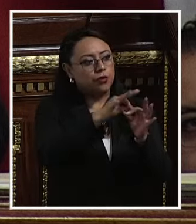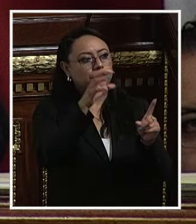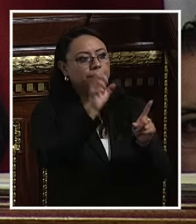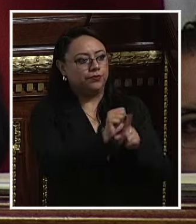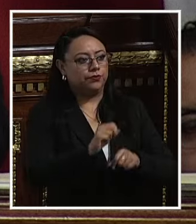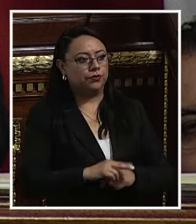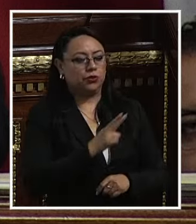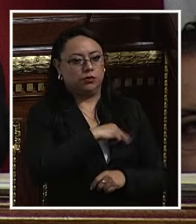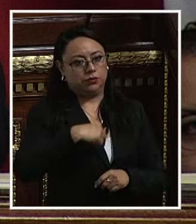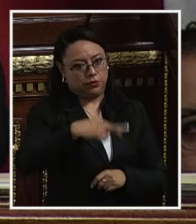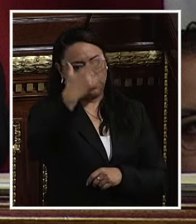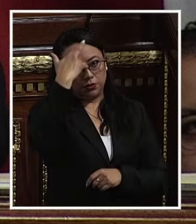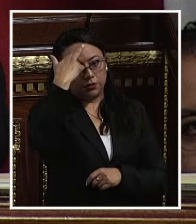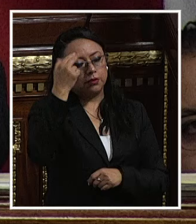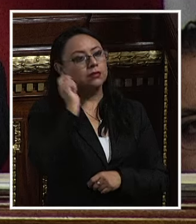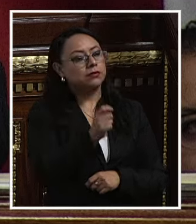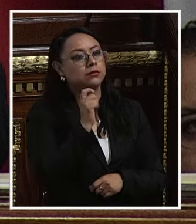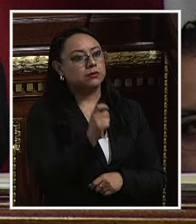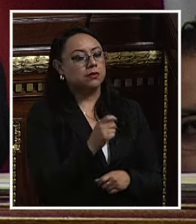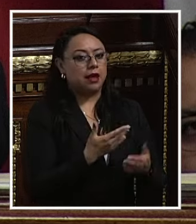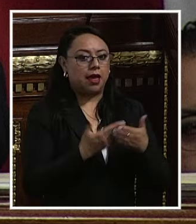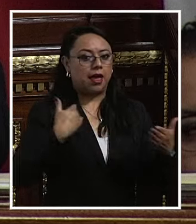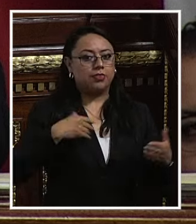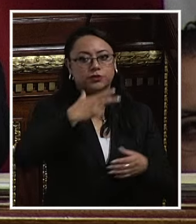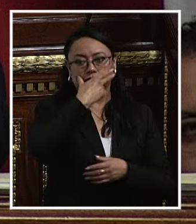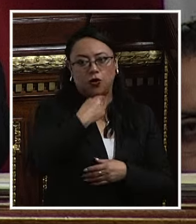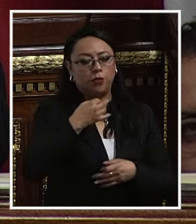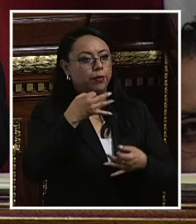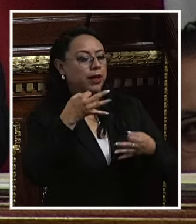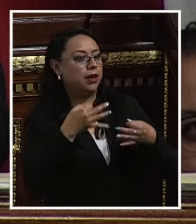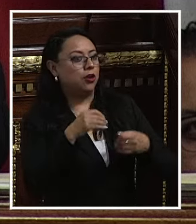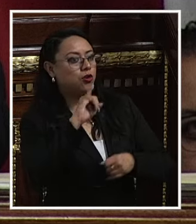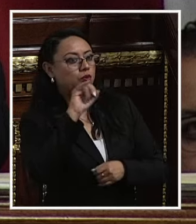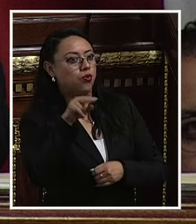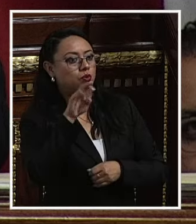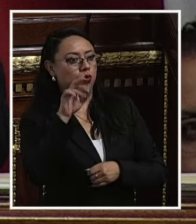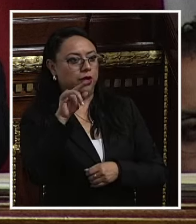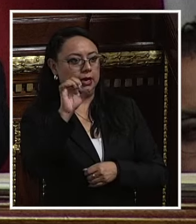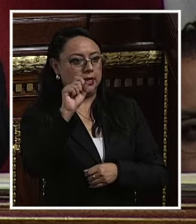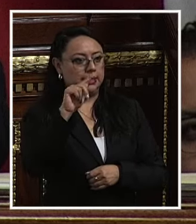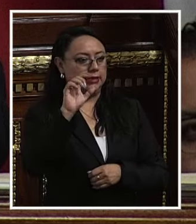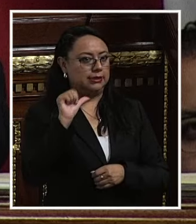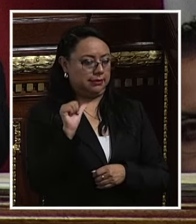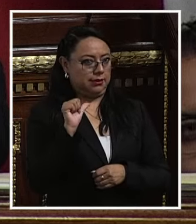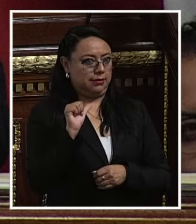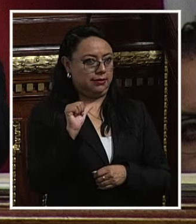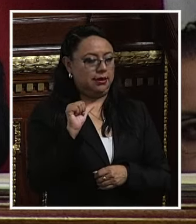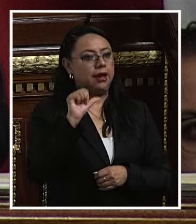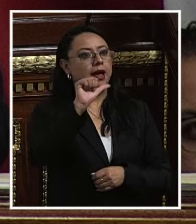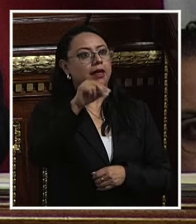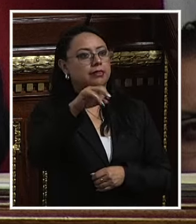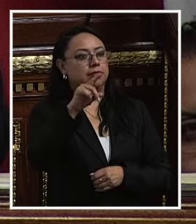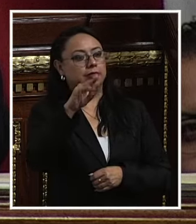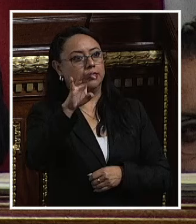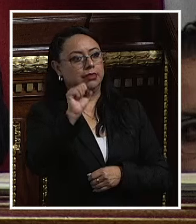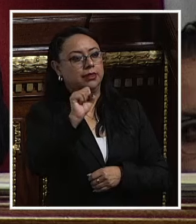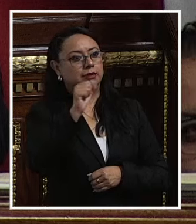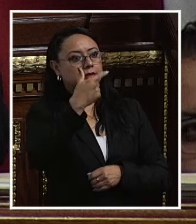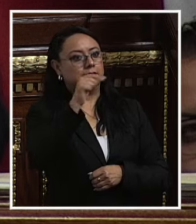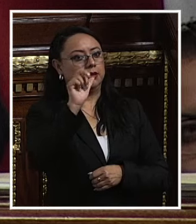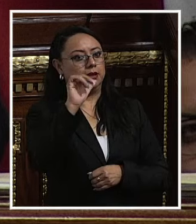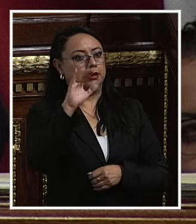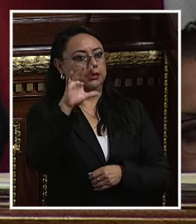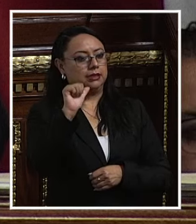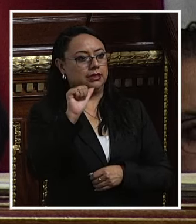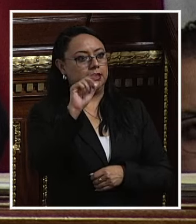recordamos lo dicho por el gran jurista Manuel García Pelayo, que decía,